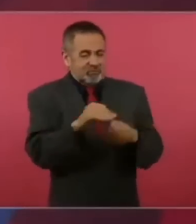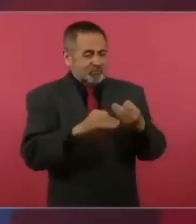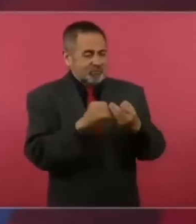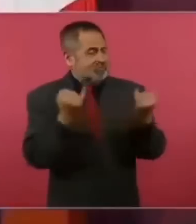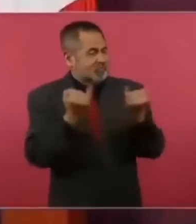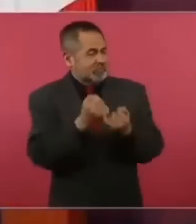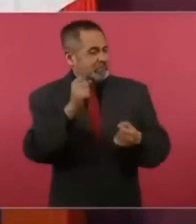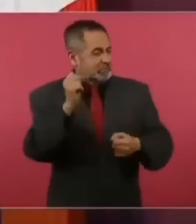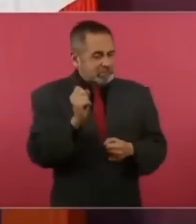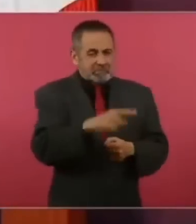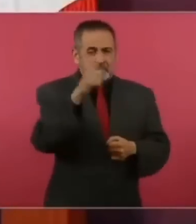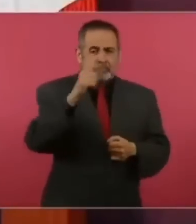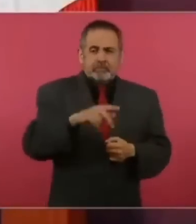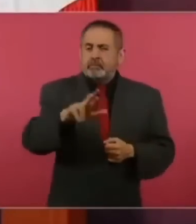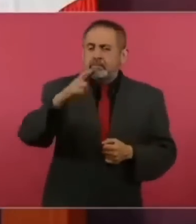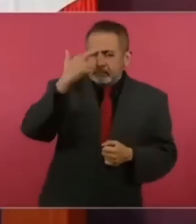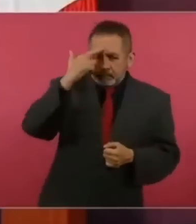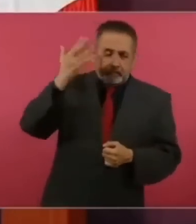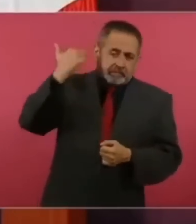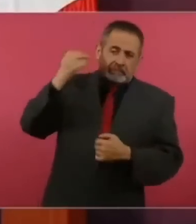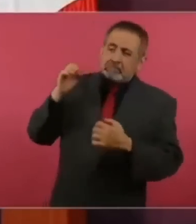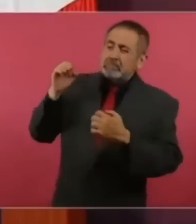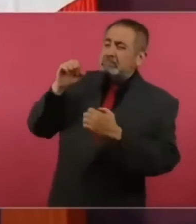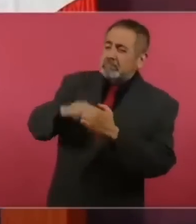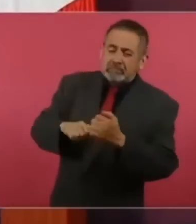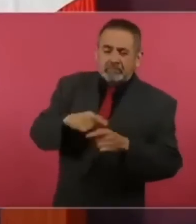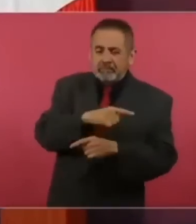Y se acuerdan cómo engañaban en el Reforma,